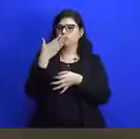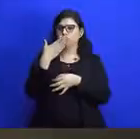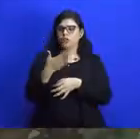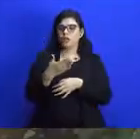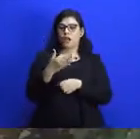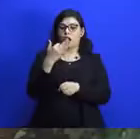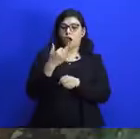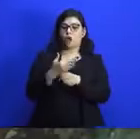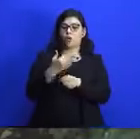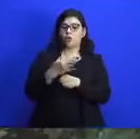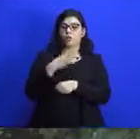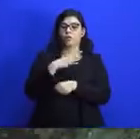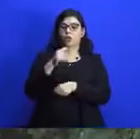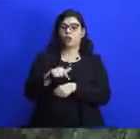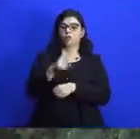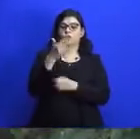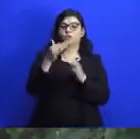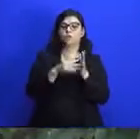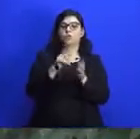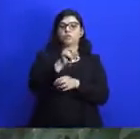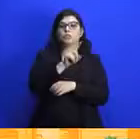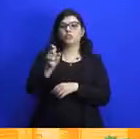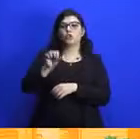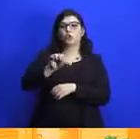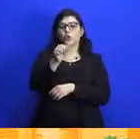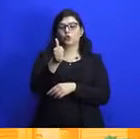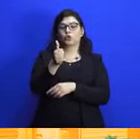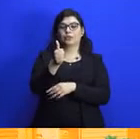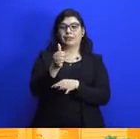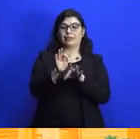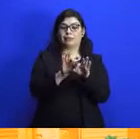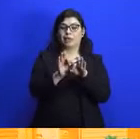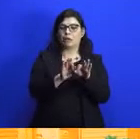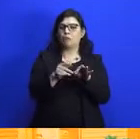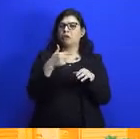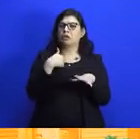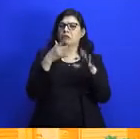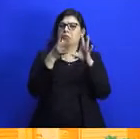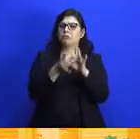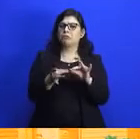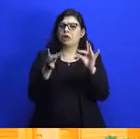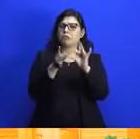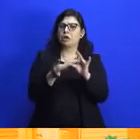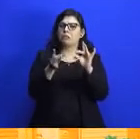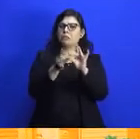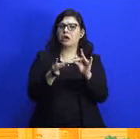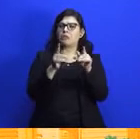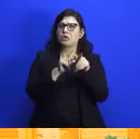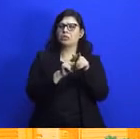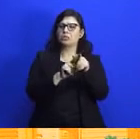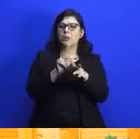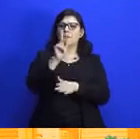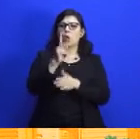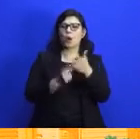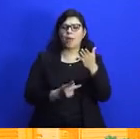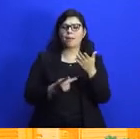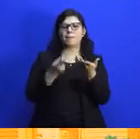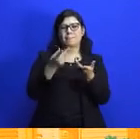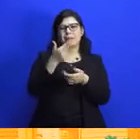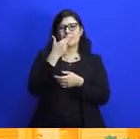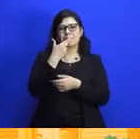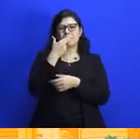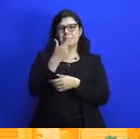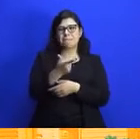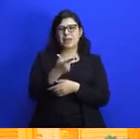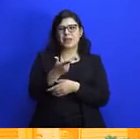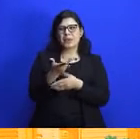se han generado 12.111 empleos. Y podría seguir platicándoles sobre este valioso programa, pero qué mejor que escuchar de